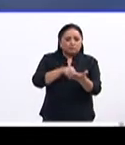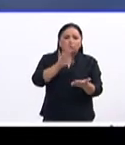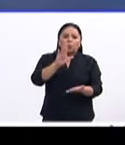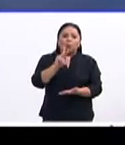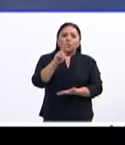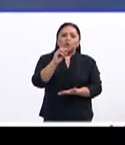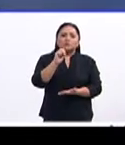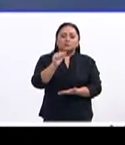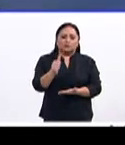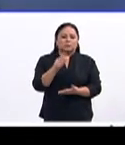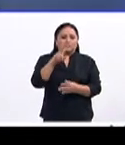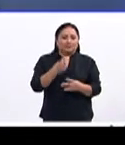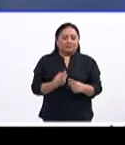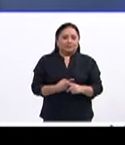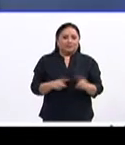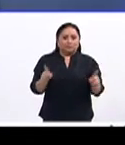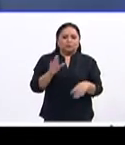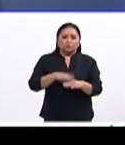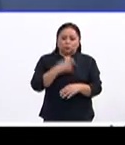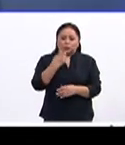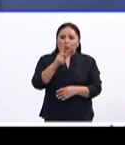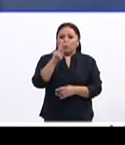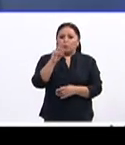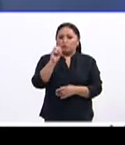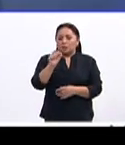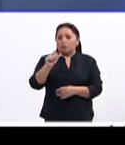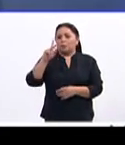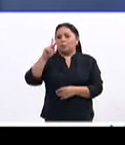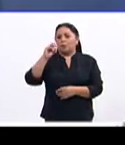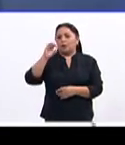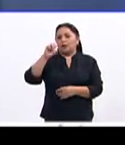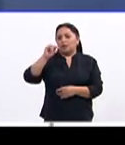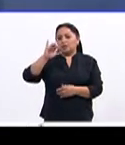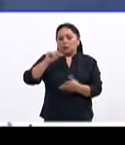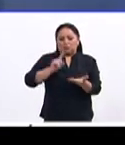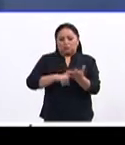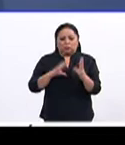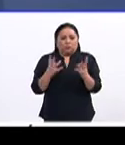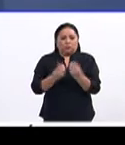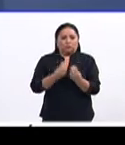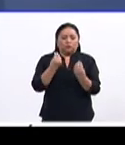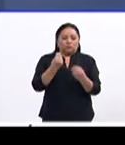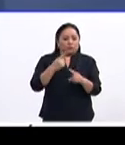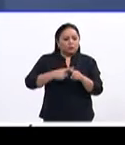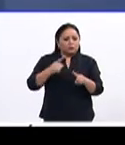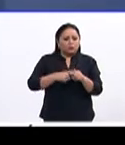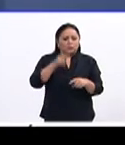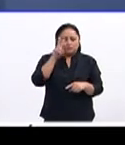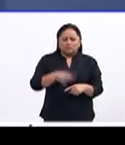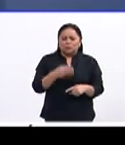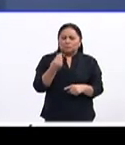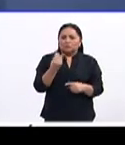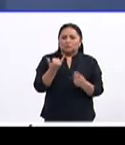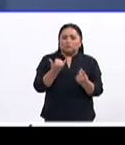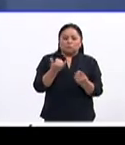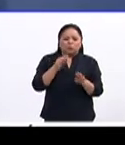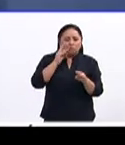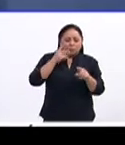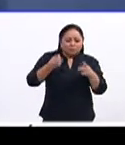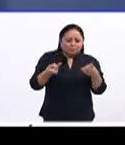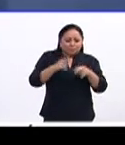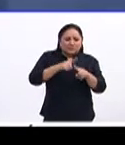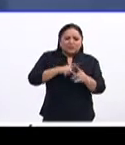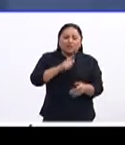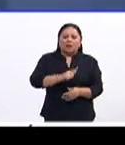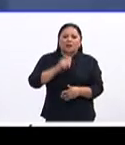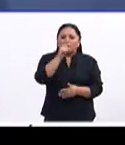prosa. Entonces es una prosa poética, es una prosa con mucho ritmo, con muchas reverberaciones